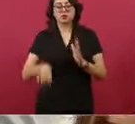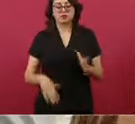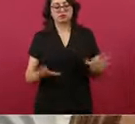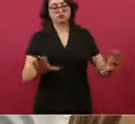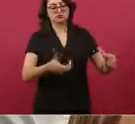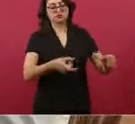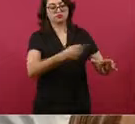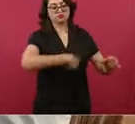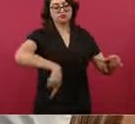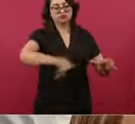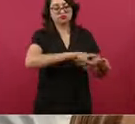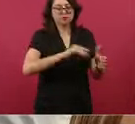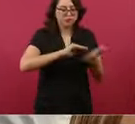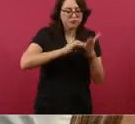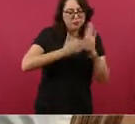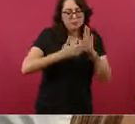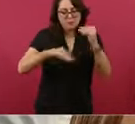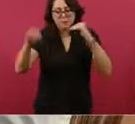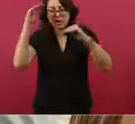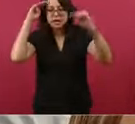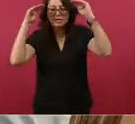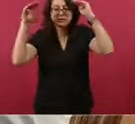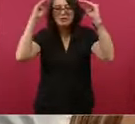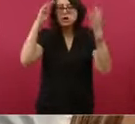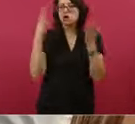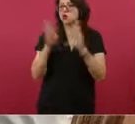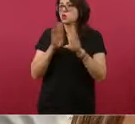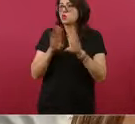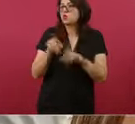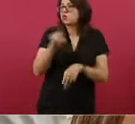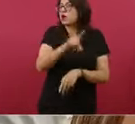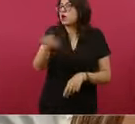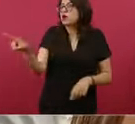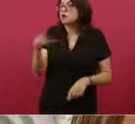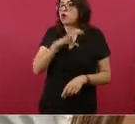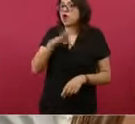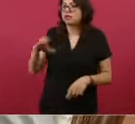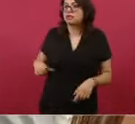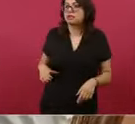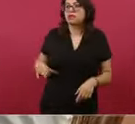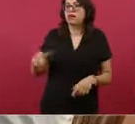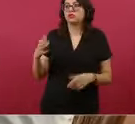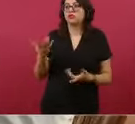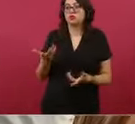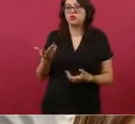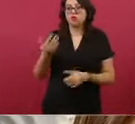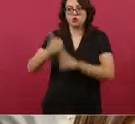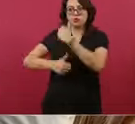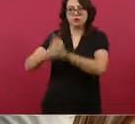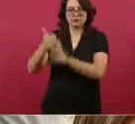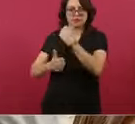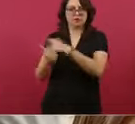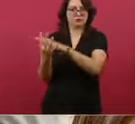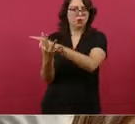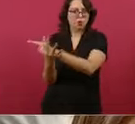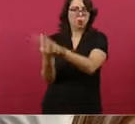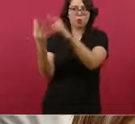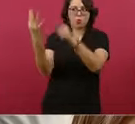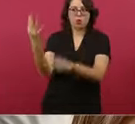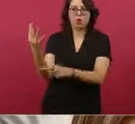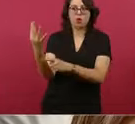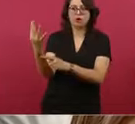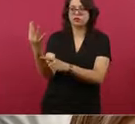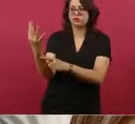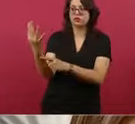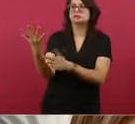opositor. Esa estrategia lo que busca es que en un momento dado, ahorita que mencionaba lo que es